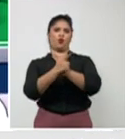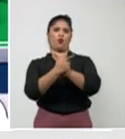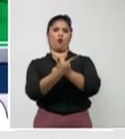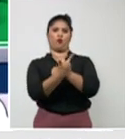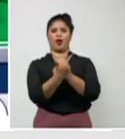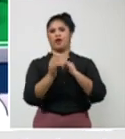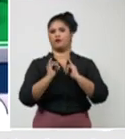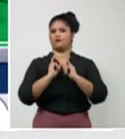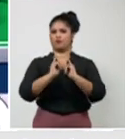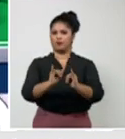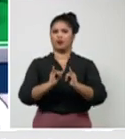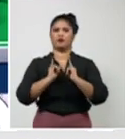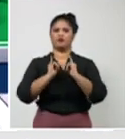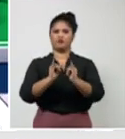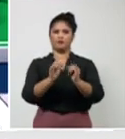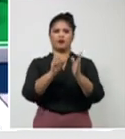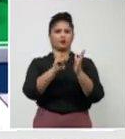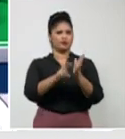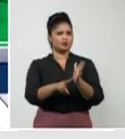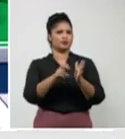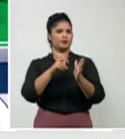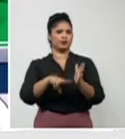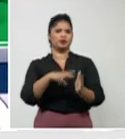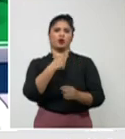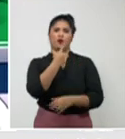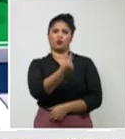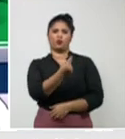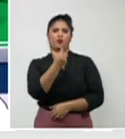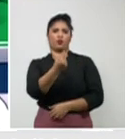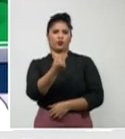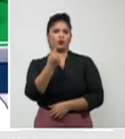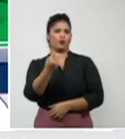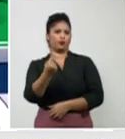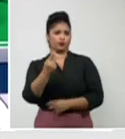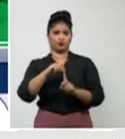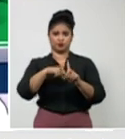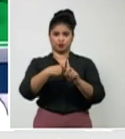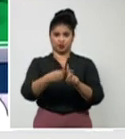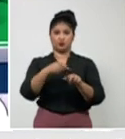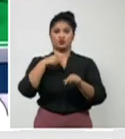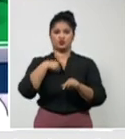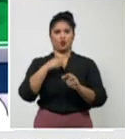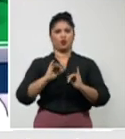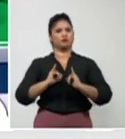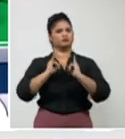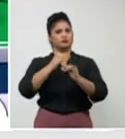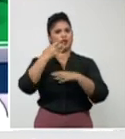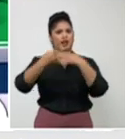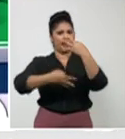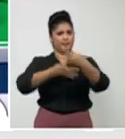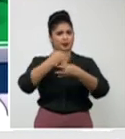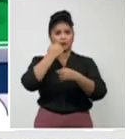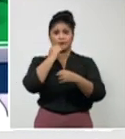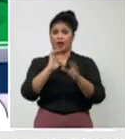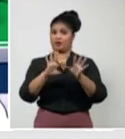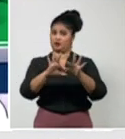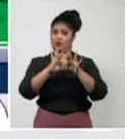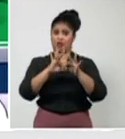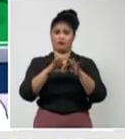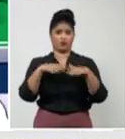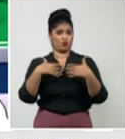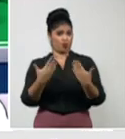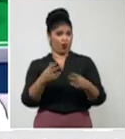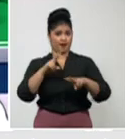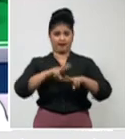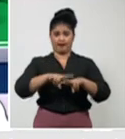provincias, mencionando cada uno. Yo menciono las más significativas, como La Habana, con un 40,1% de todas las